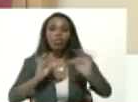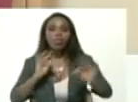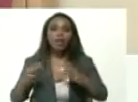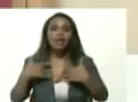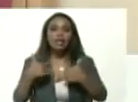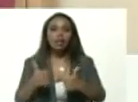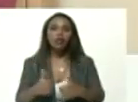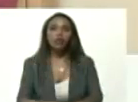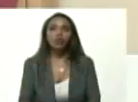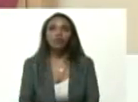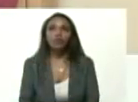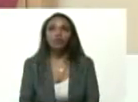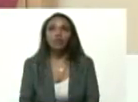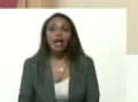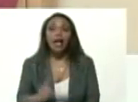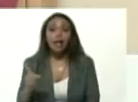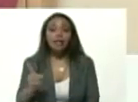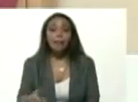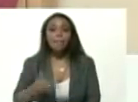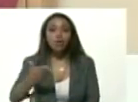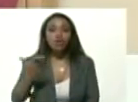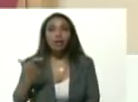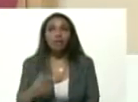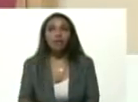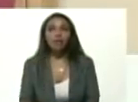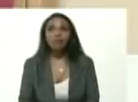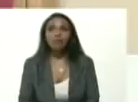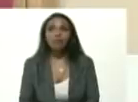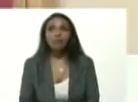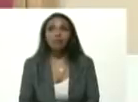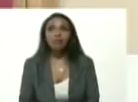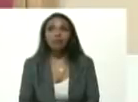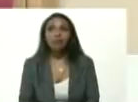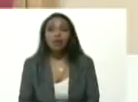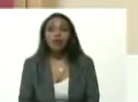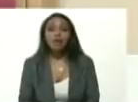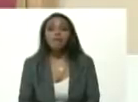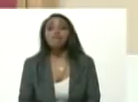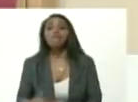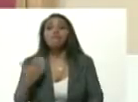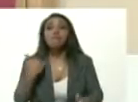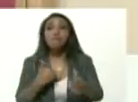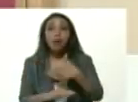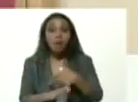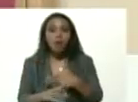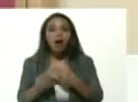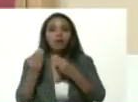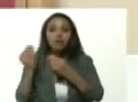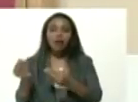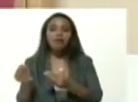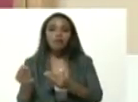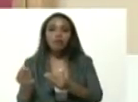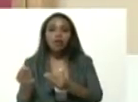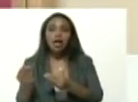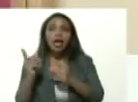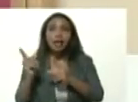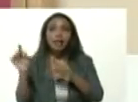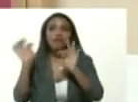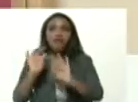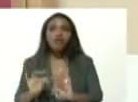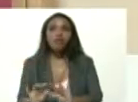salud. Esa es la prioridad, ¿verdad? Bueno, vamos a garantizarlo. Vamos a garantizarlo de esa